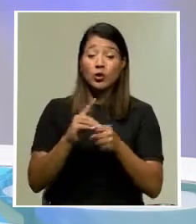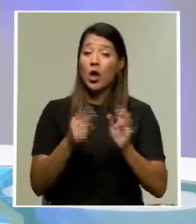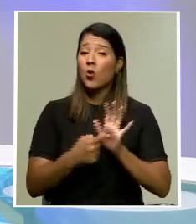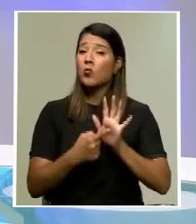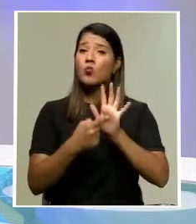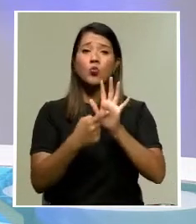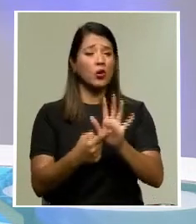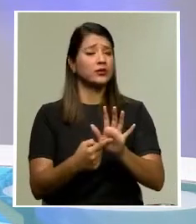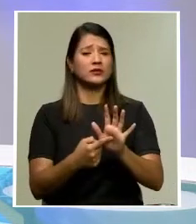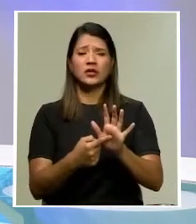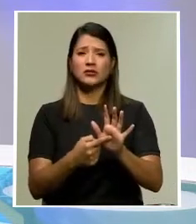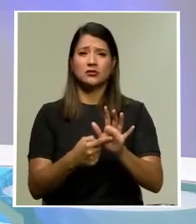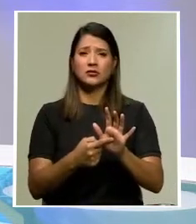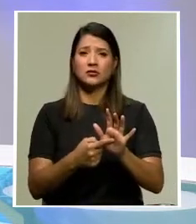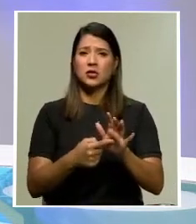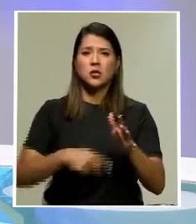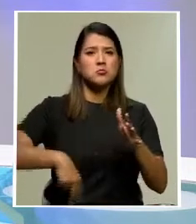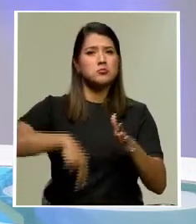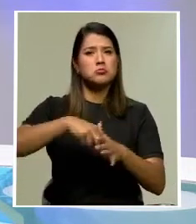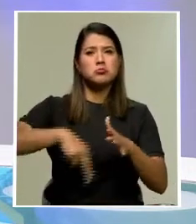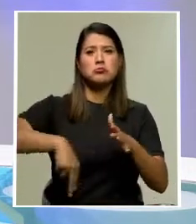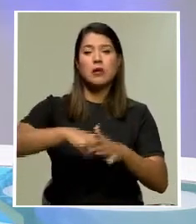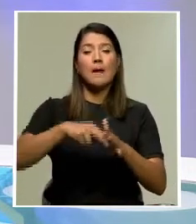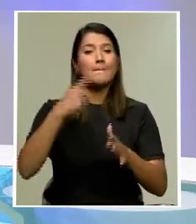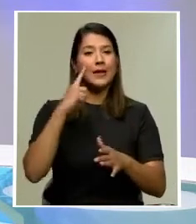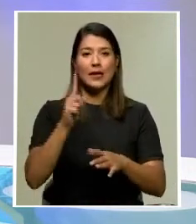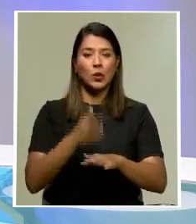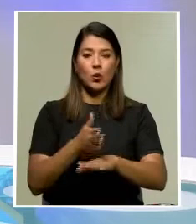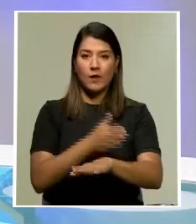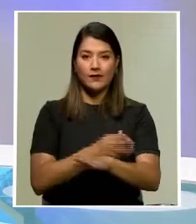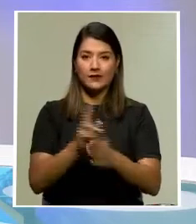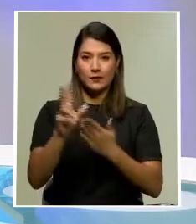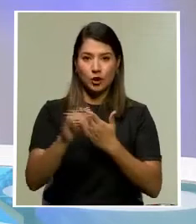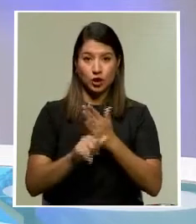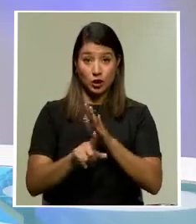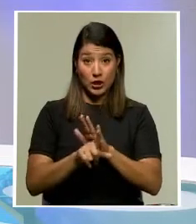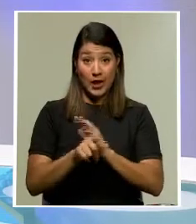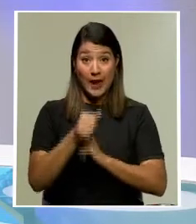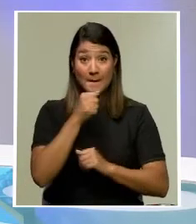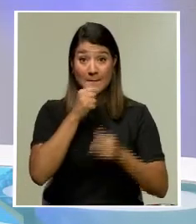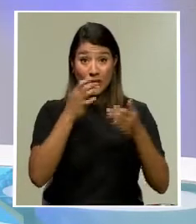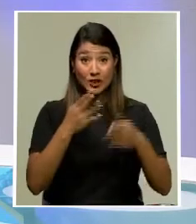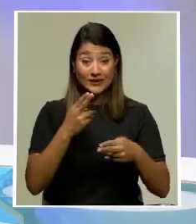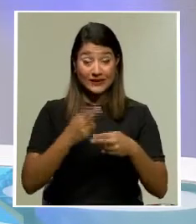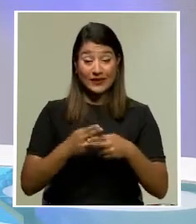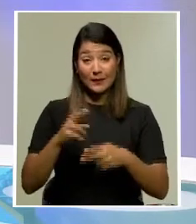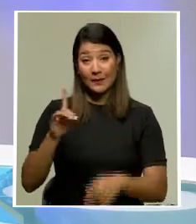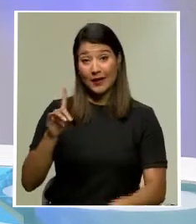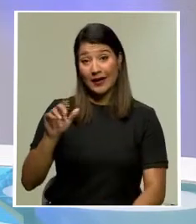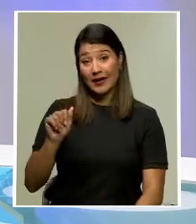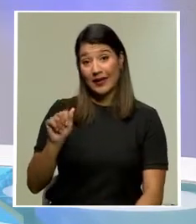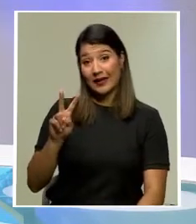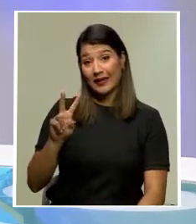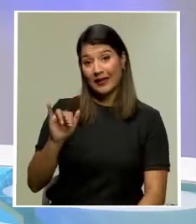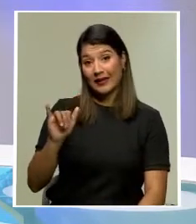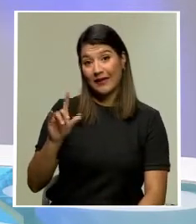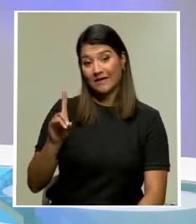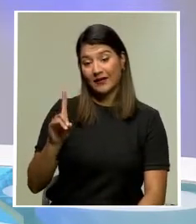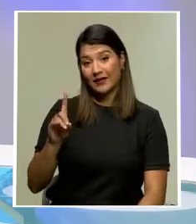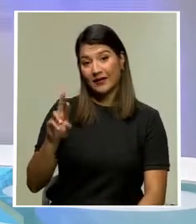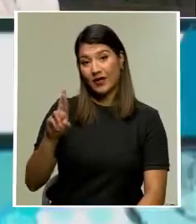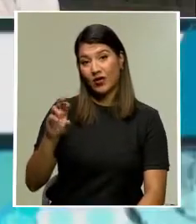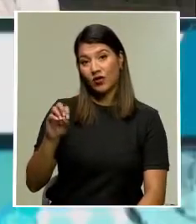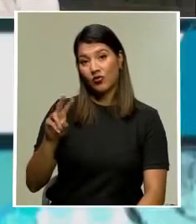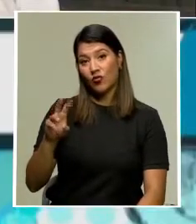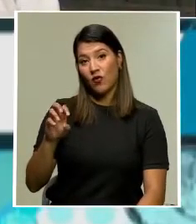buscarán demorar el avance de la iniciativa. El periodista David Roversi nos informa. Adelante, David.